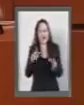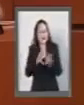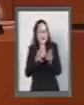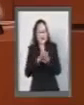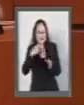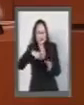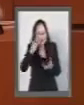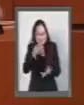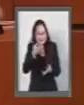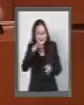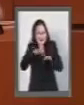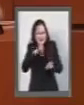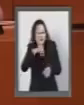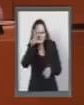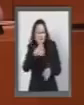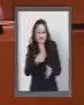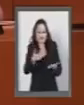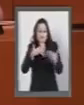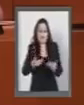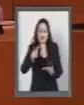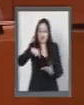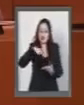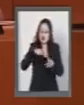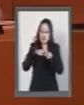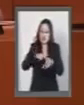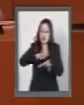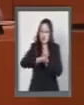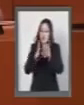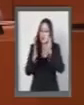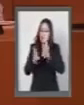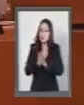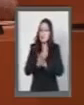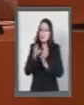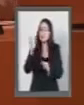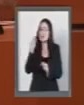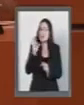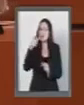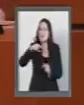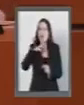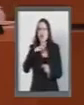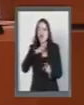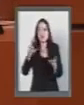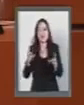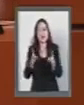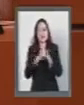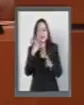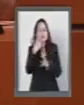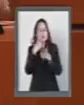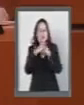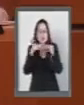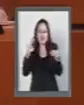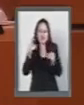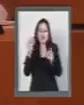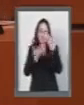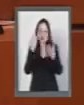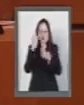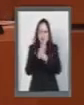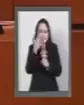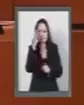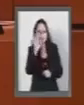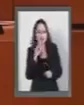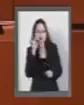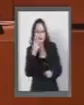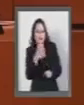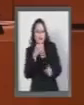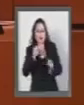siendo cómplices de cuando desaparecen 43 estudiantes. Cuando